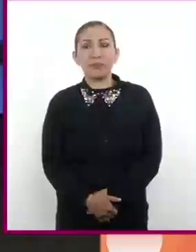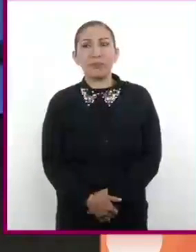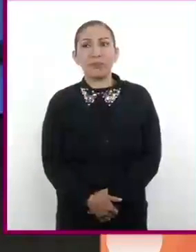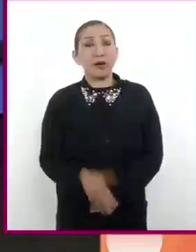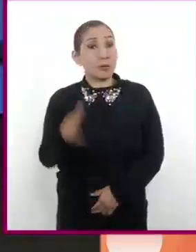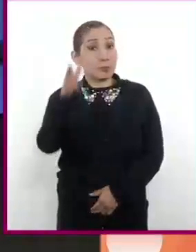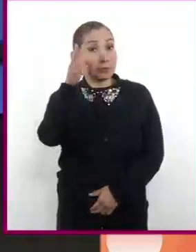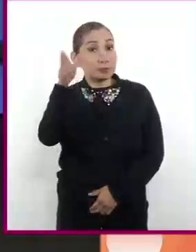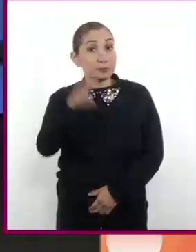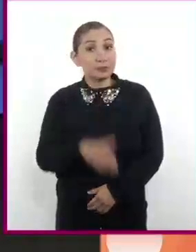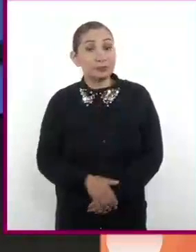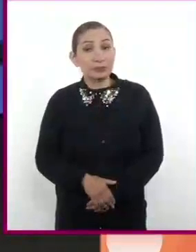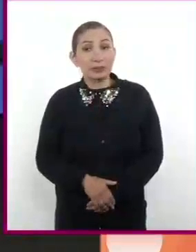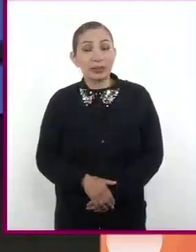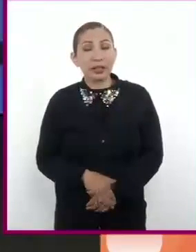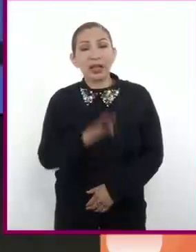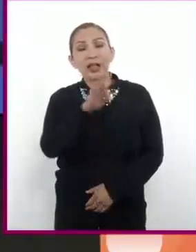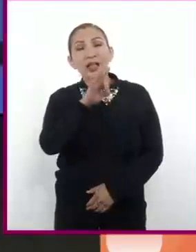Hola.